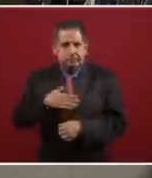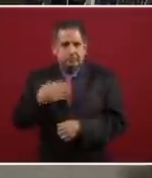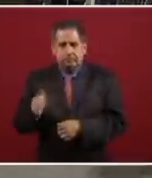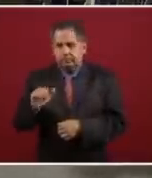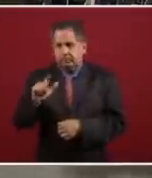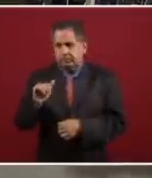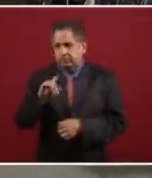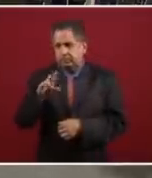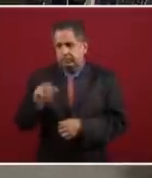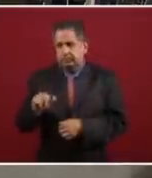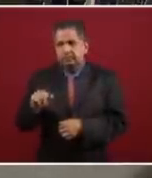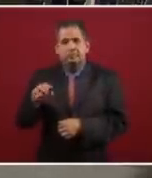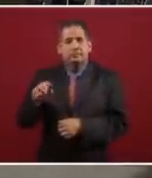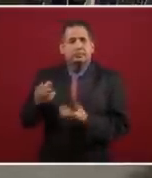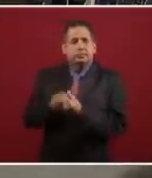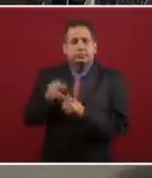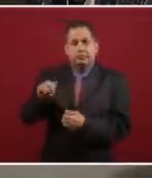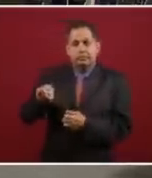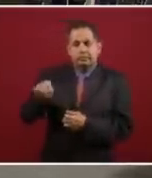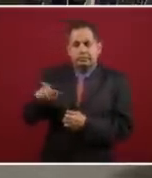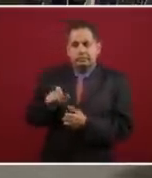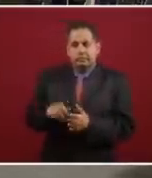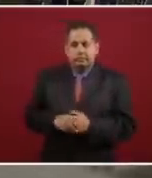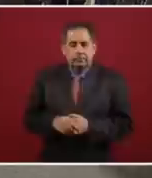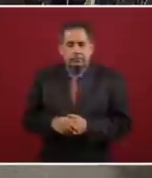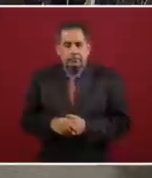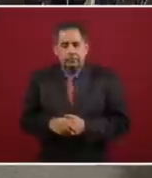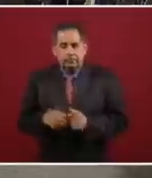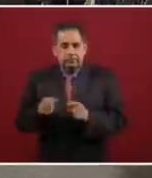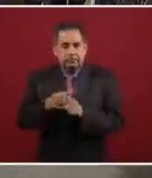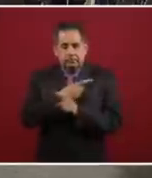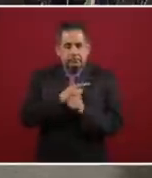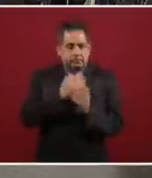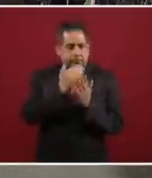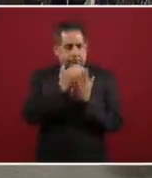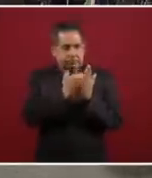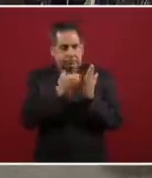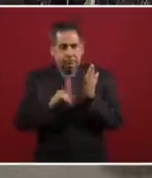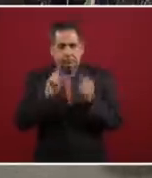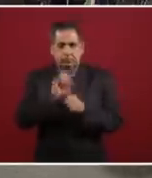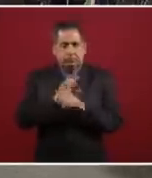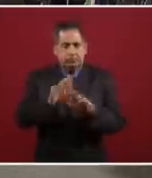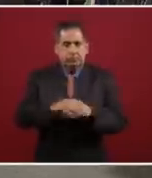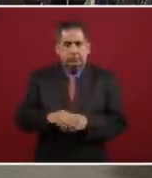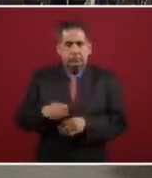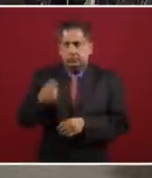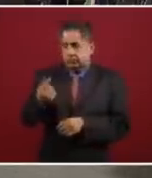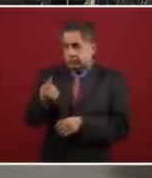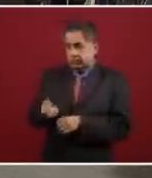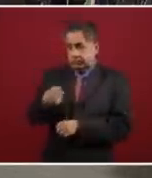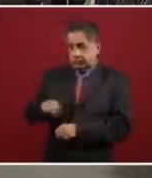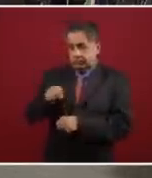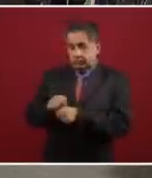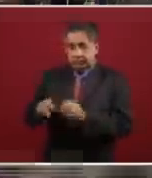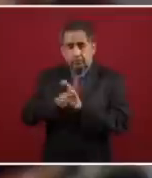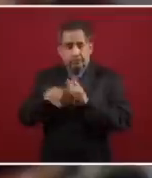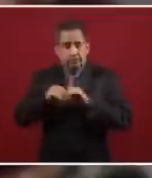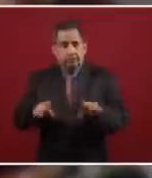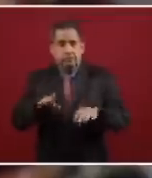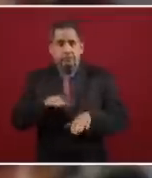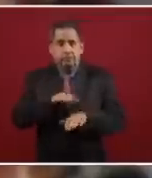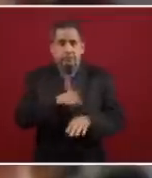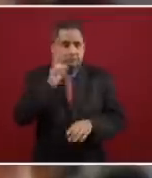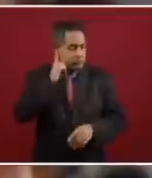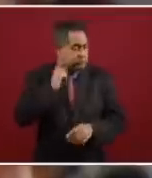Krall, reportera de MX. Me voy a salir un poquito de la agenda del día. Esta semana publicamos un reportaje sobre maltrato